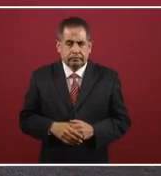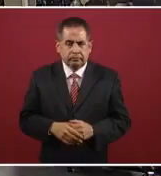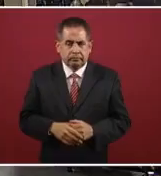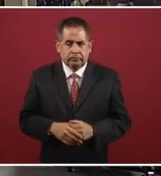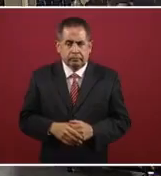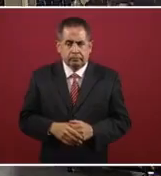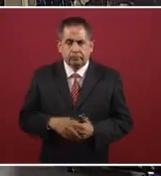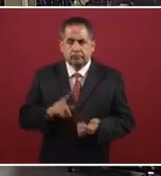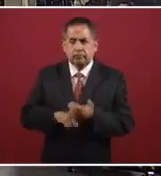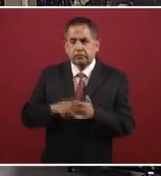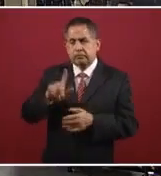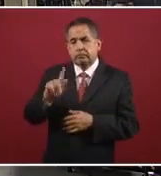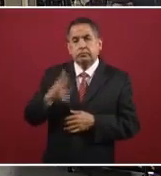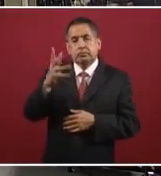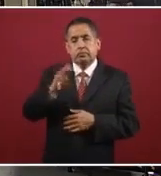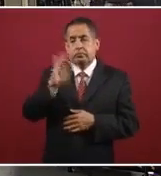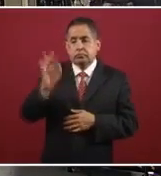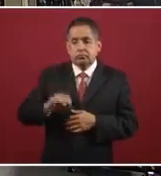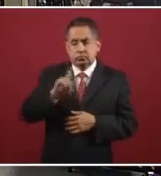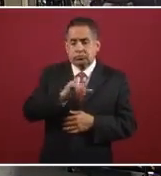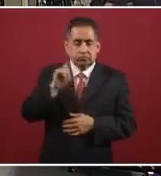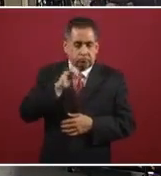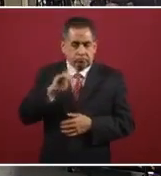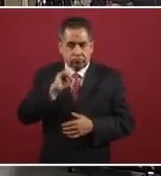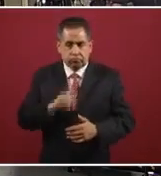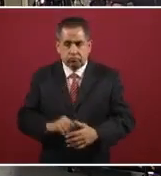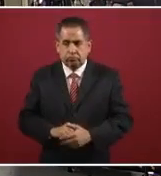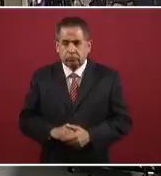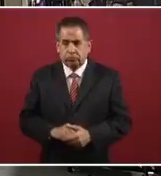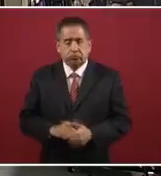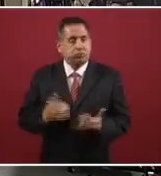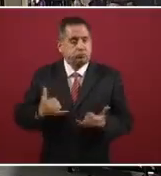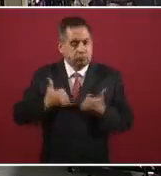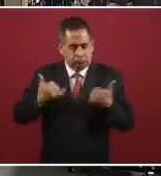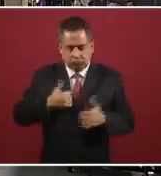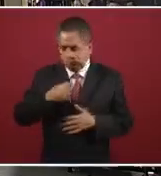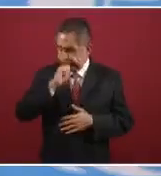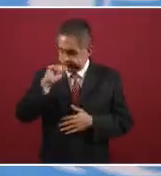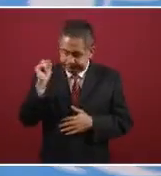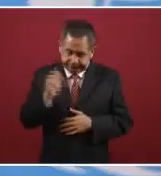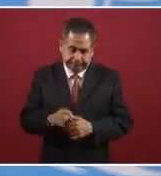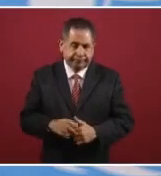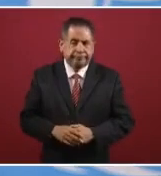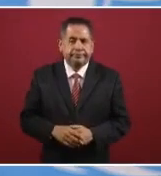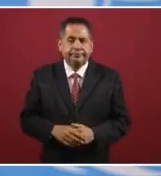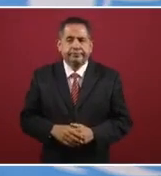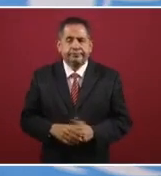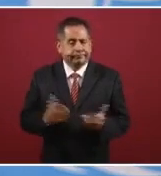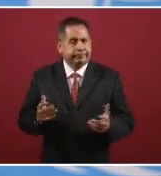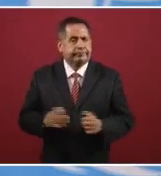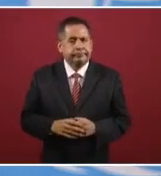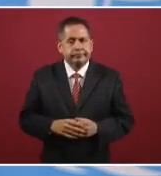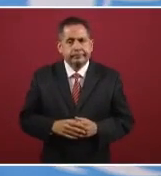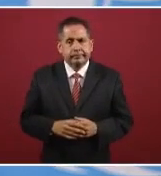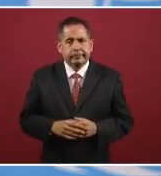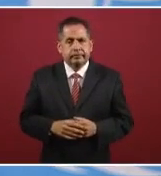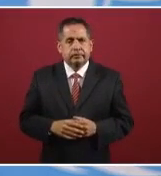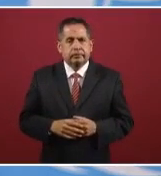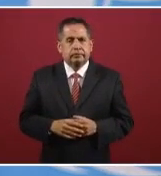Con 74%. 74%. Y en jóvenes también. Entonces,